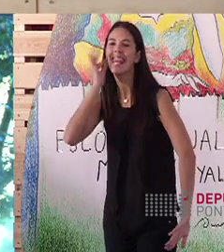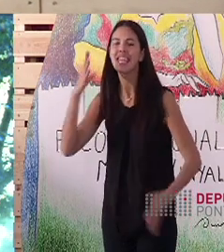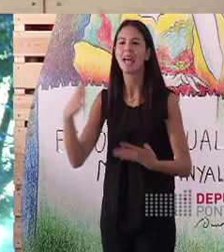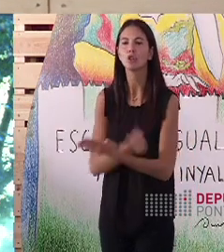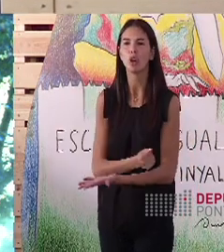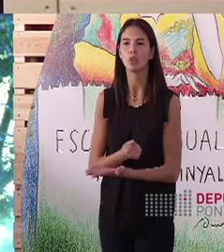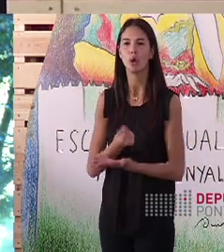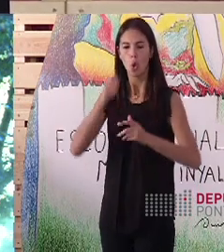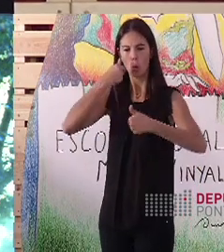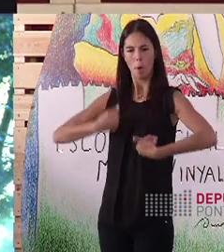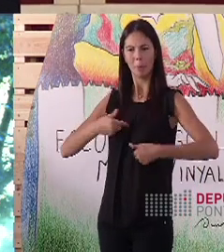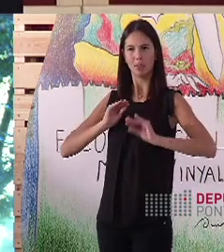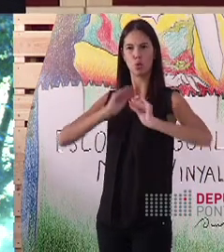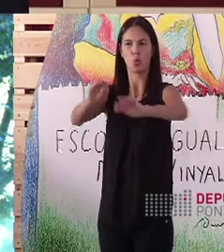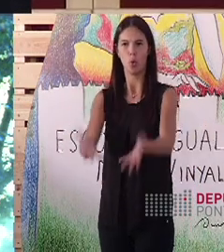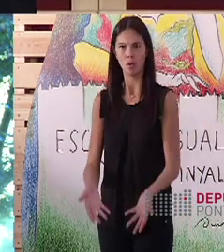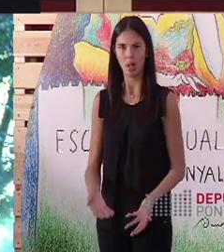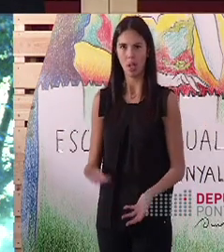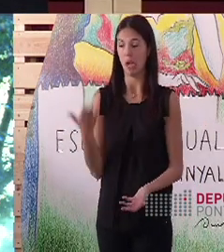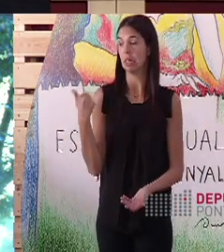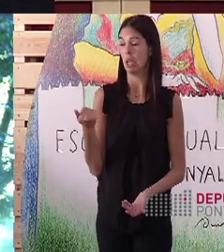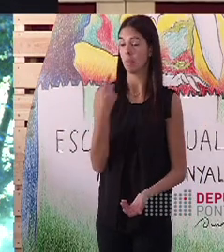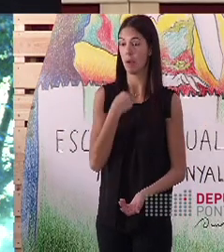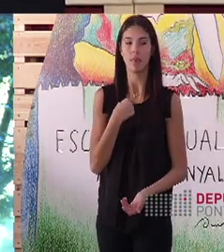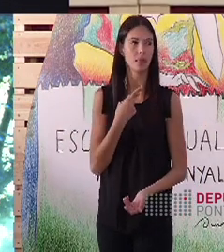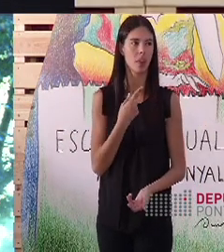para eles. Inda onte me decía